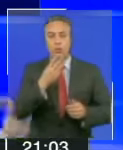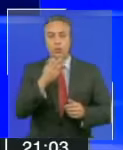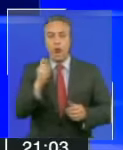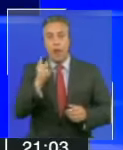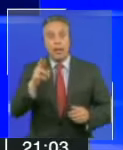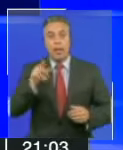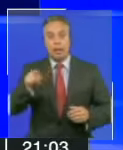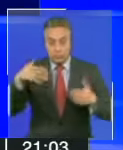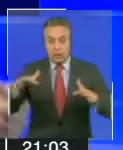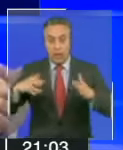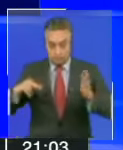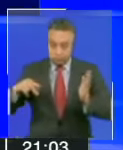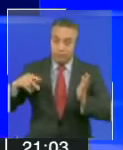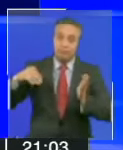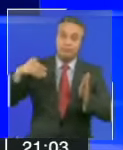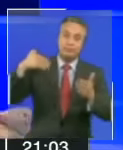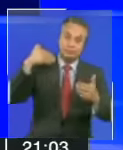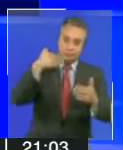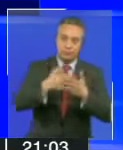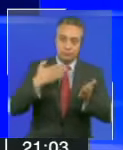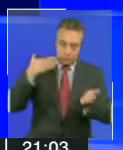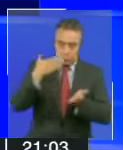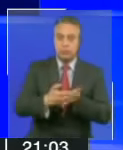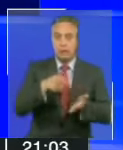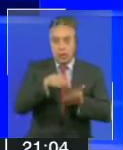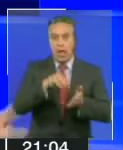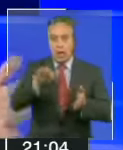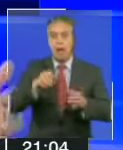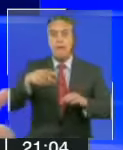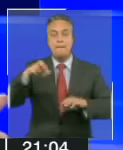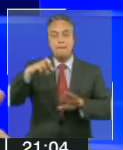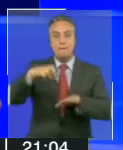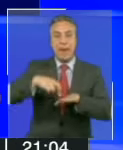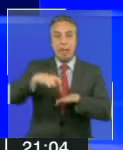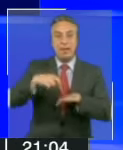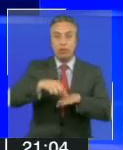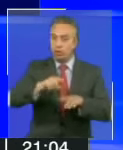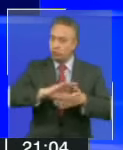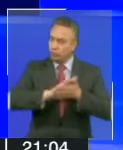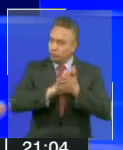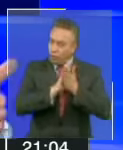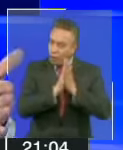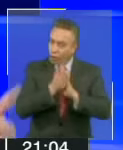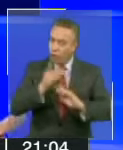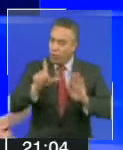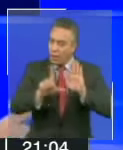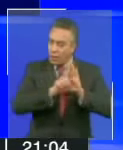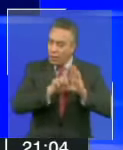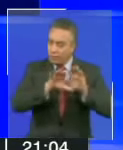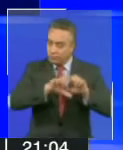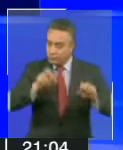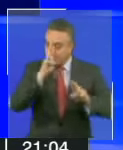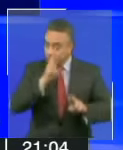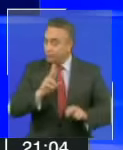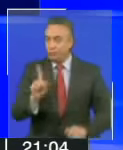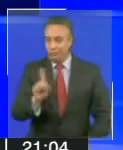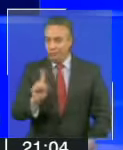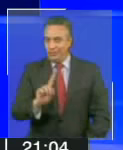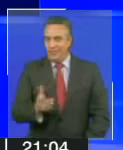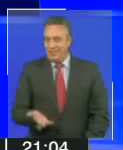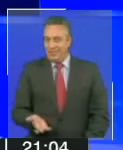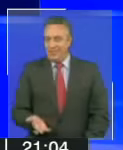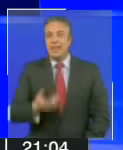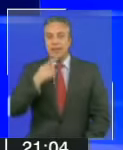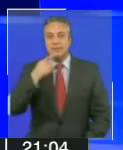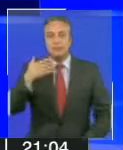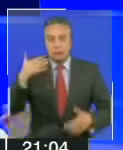para llegar al Parlamento no fueron todos legítimos. Patricio Walker y Fuentes han hablado solo cuando ya han quedado al